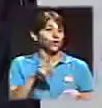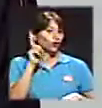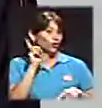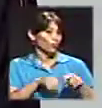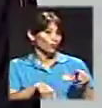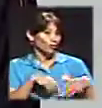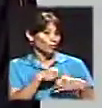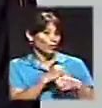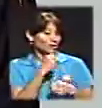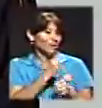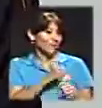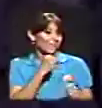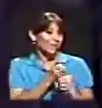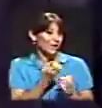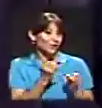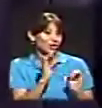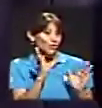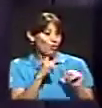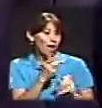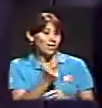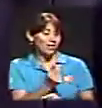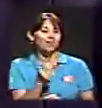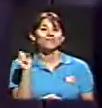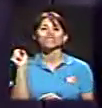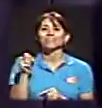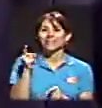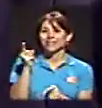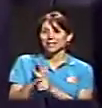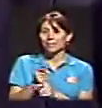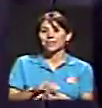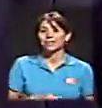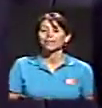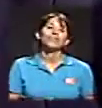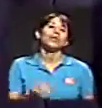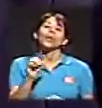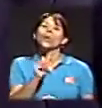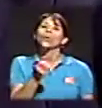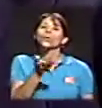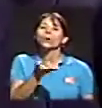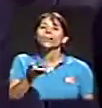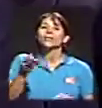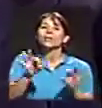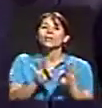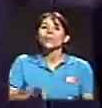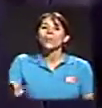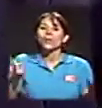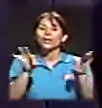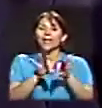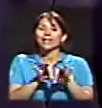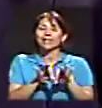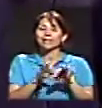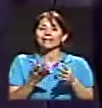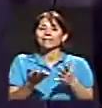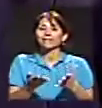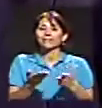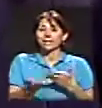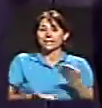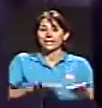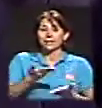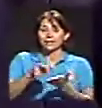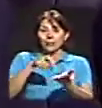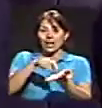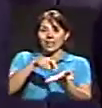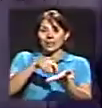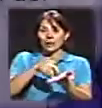chocolate sin cacao. Exactamente. Otro elemento importante es que el servicio de la deuda externa y